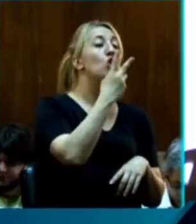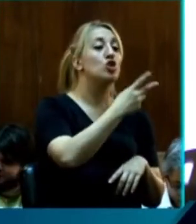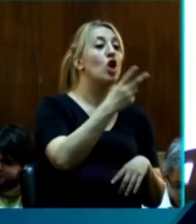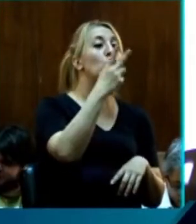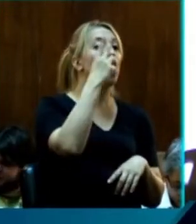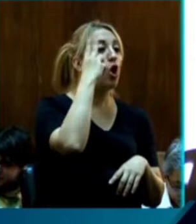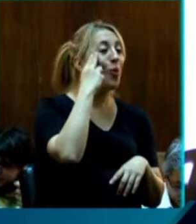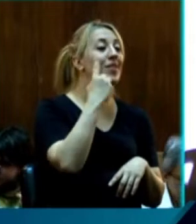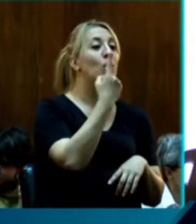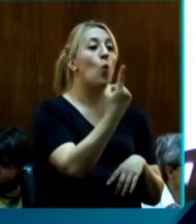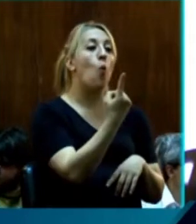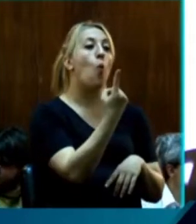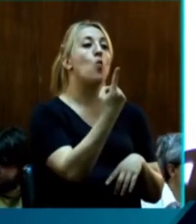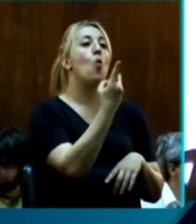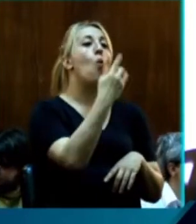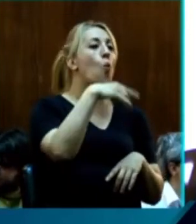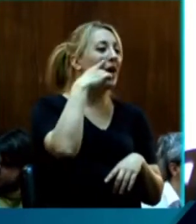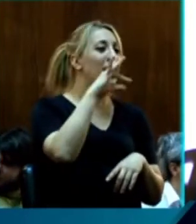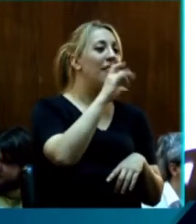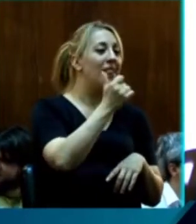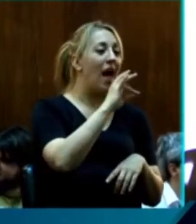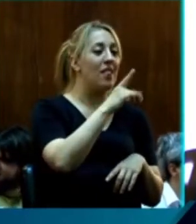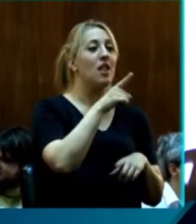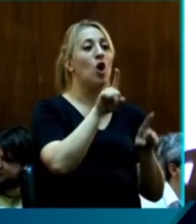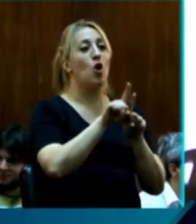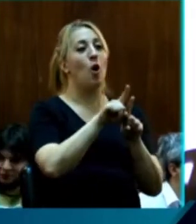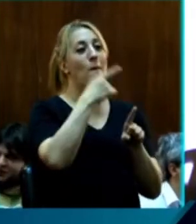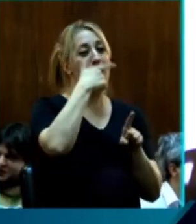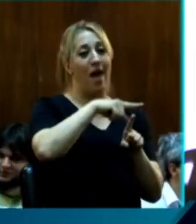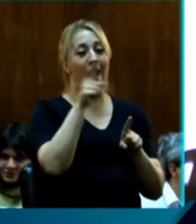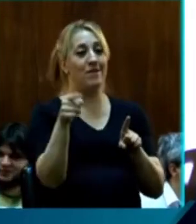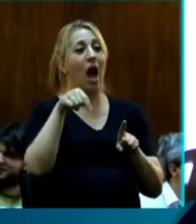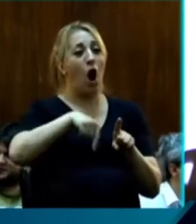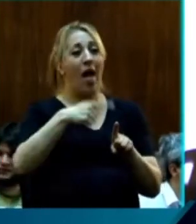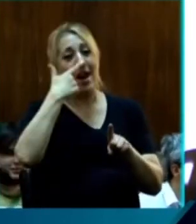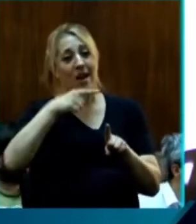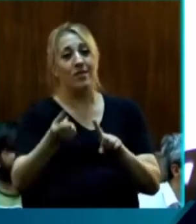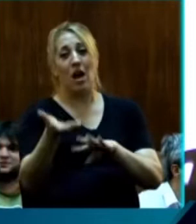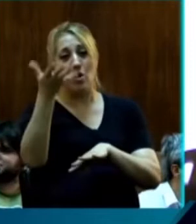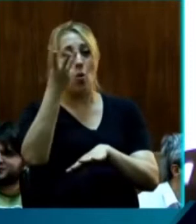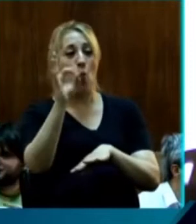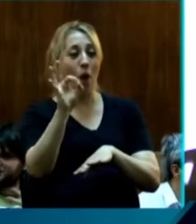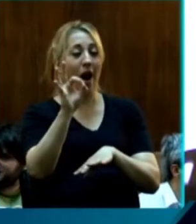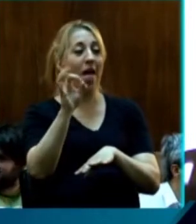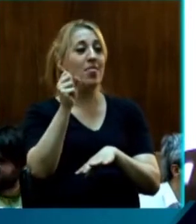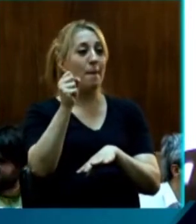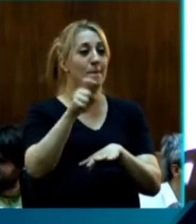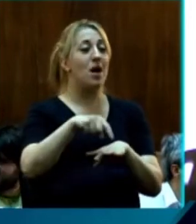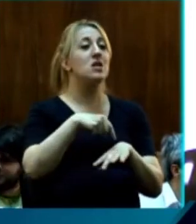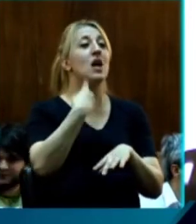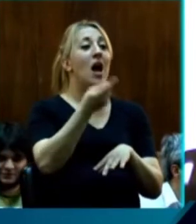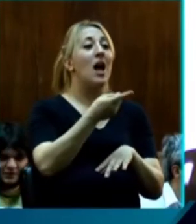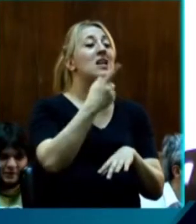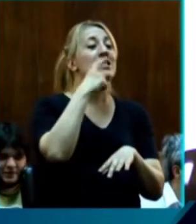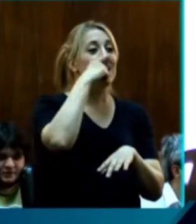1.291 unidades de medida de la multa. Ahora vale 40 la nafta. Y a partir de octubre el docente va a ganar 17.500